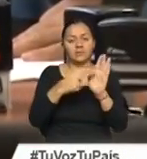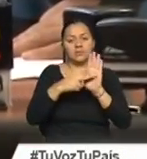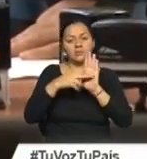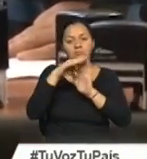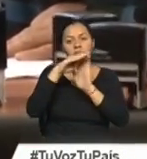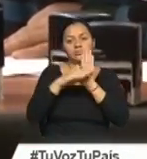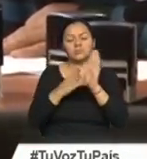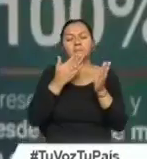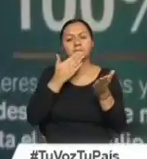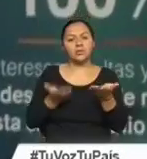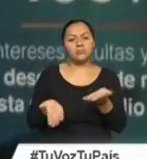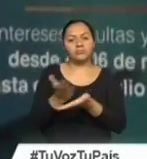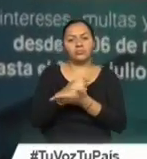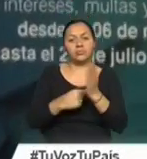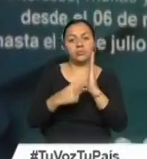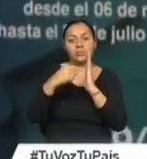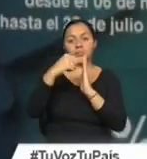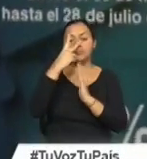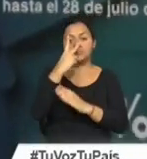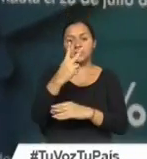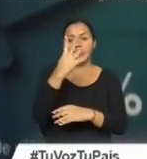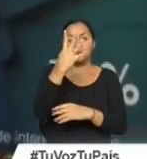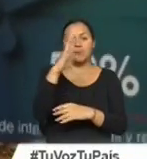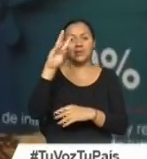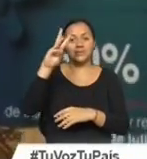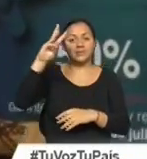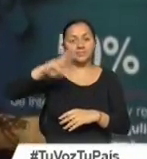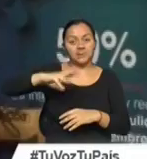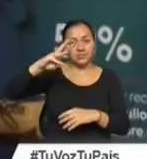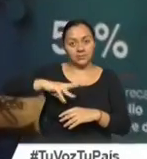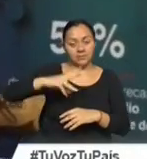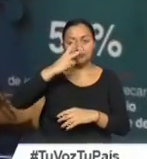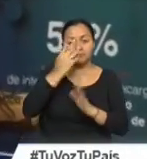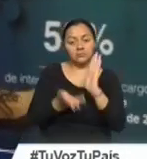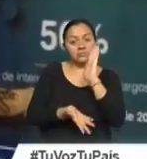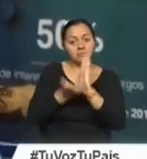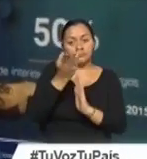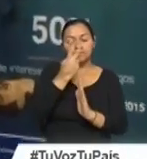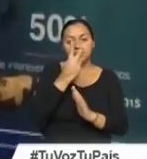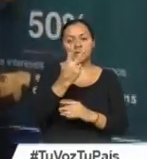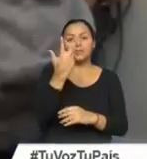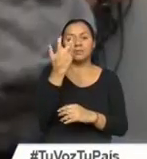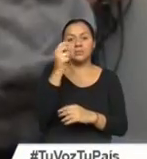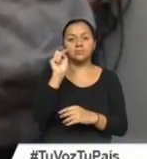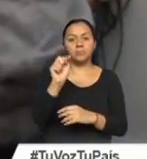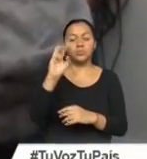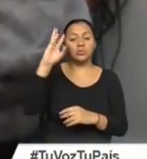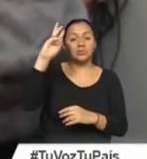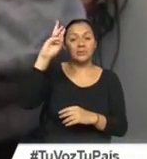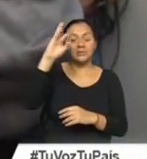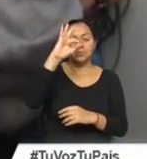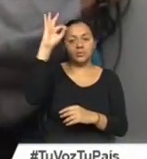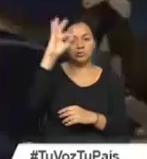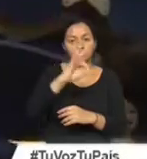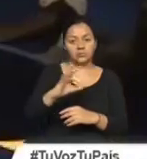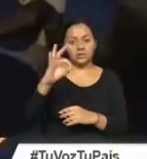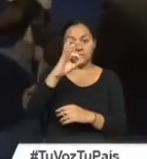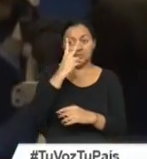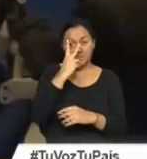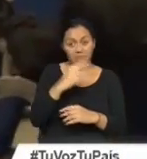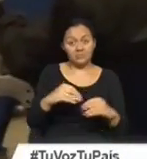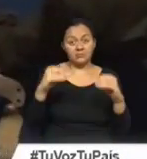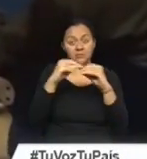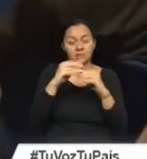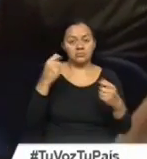mejor recaudación tributaria de los últimos 46 meses, con un crecimiento del 13,6%, esto sin tomar en cuenta